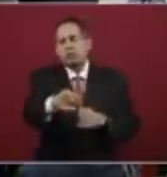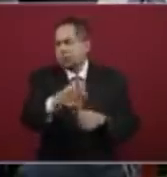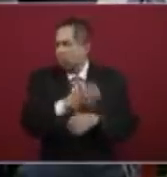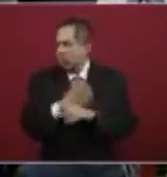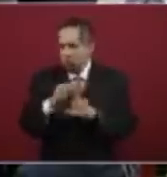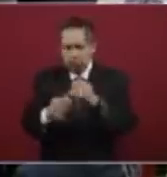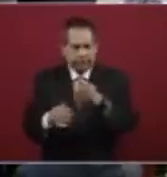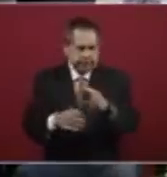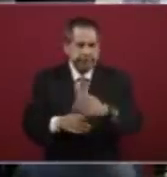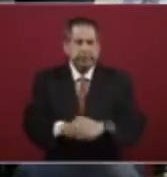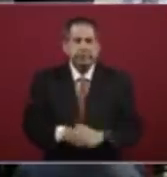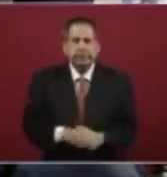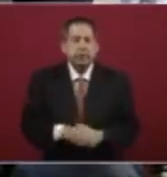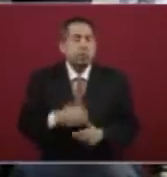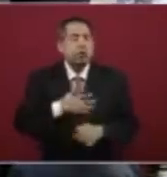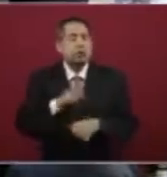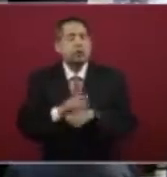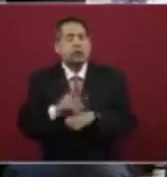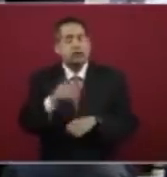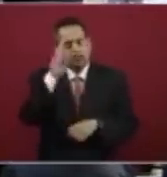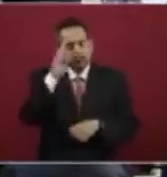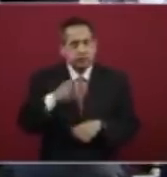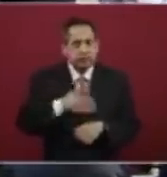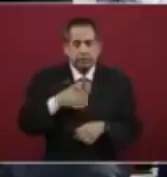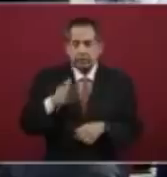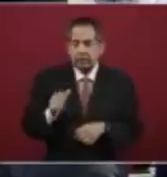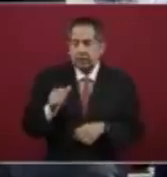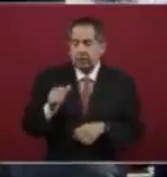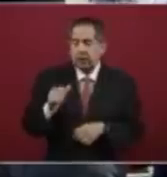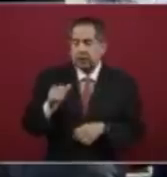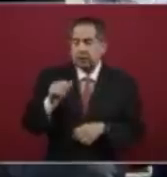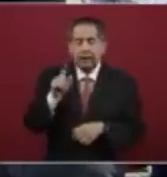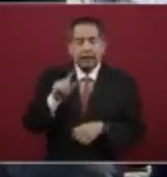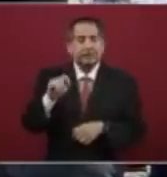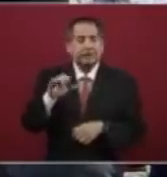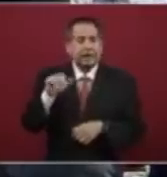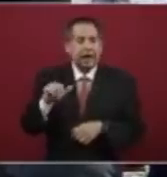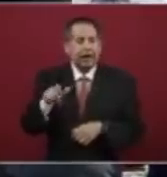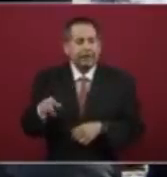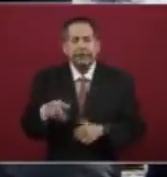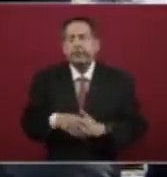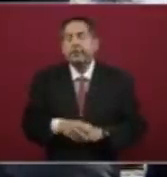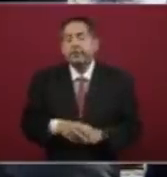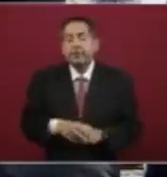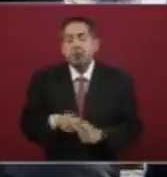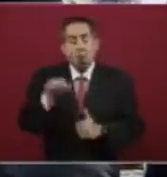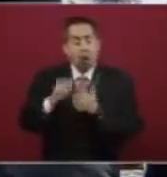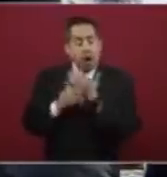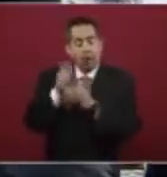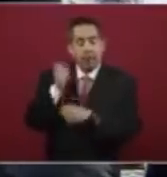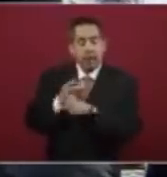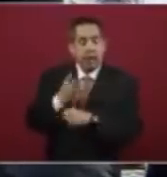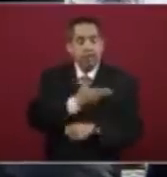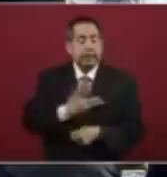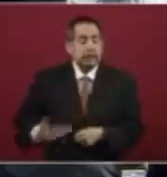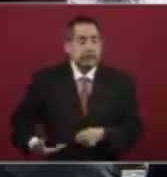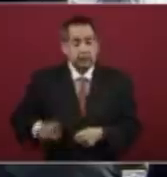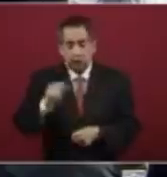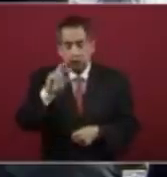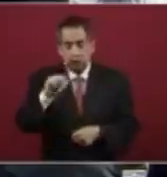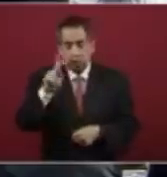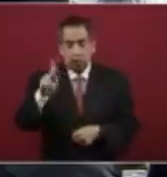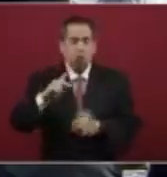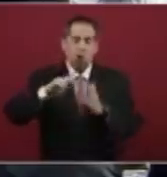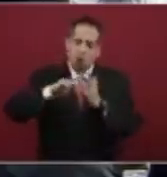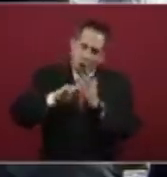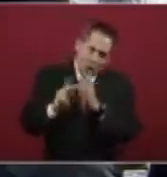Compañeras. Gracias, buenos días, señor presidente. Nareli Palomares, de Azteca Noticias. Esta madrugada el presidente de Estados Unidos, Donald Trump, vuelve